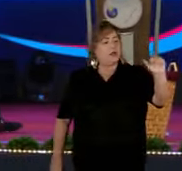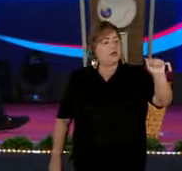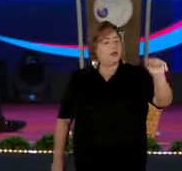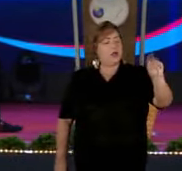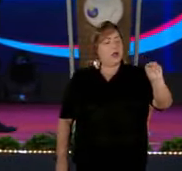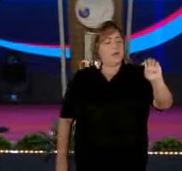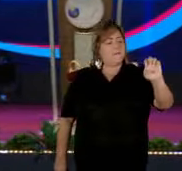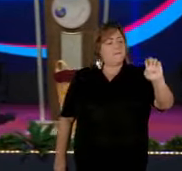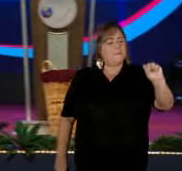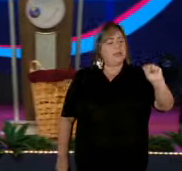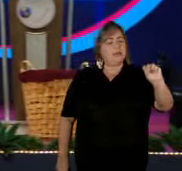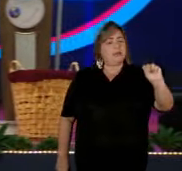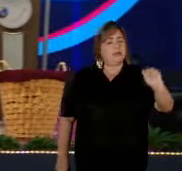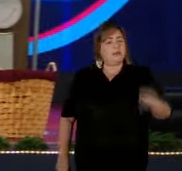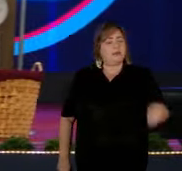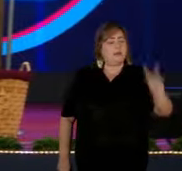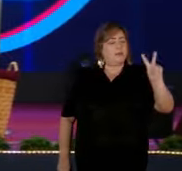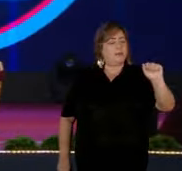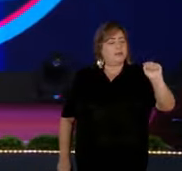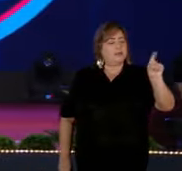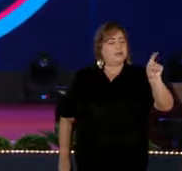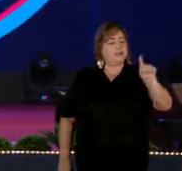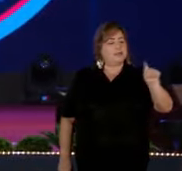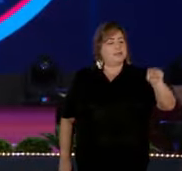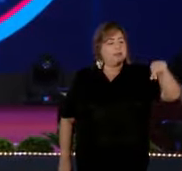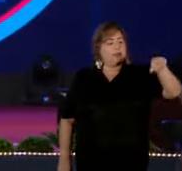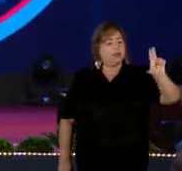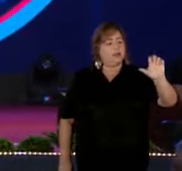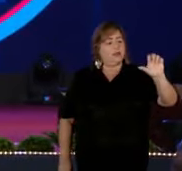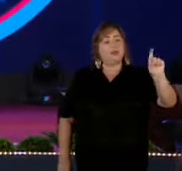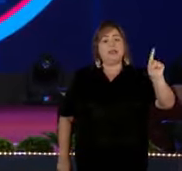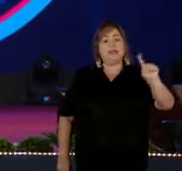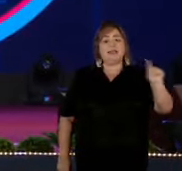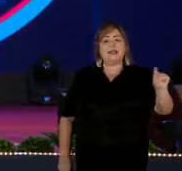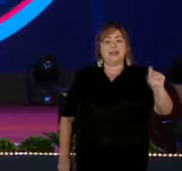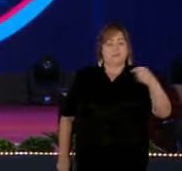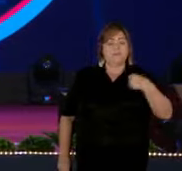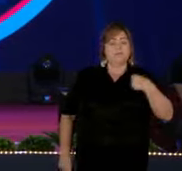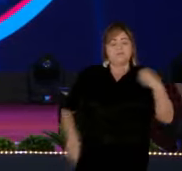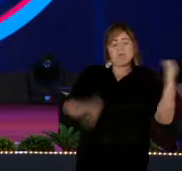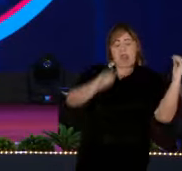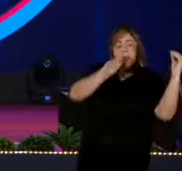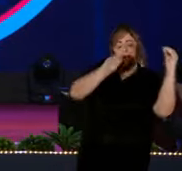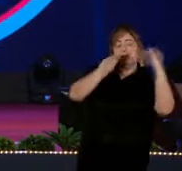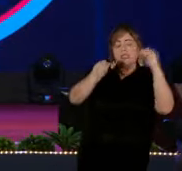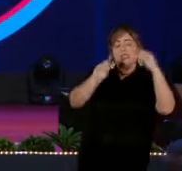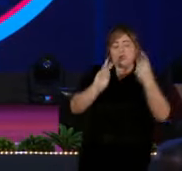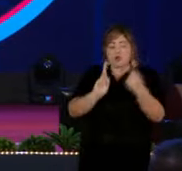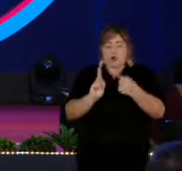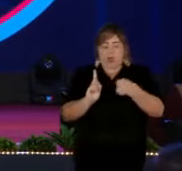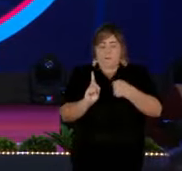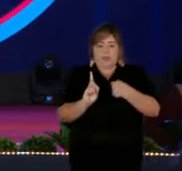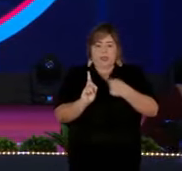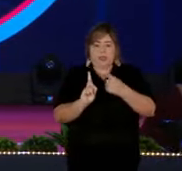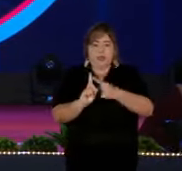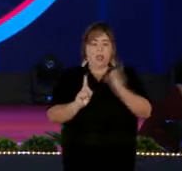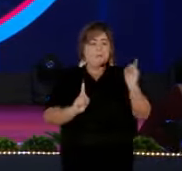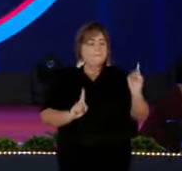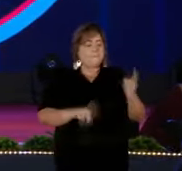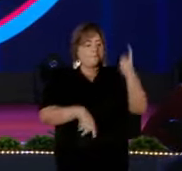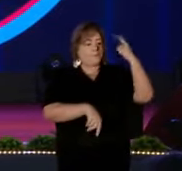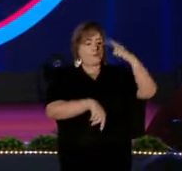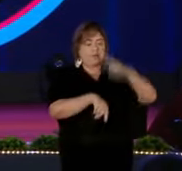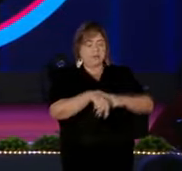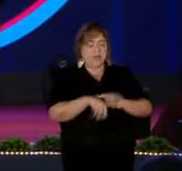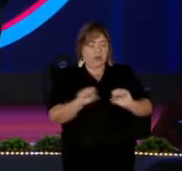aquí. Pero ¿sabe una cosa? ¿Sabe lo que me dijo Radamés a mí? En la primera salida de